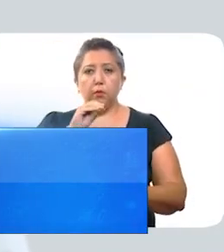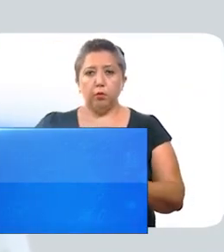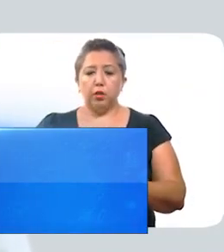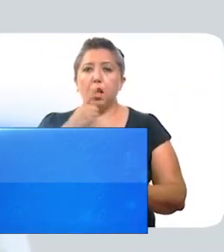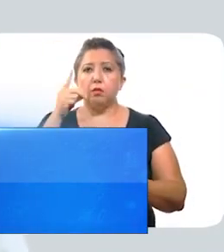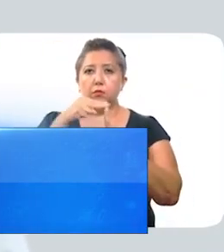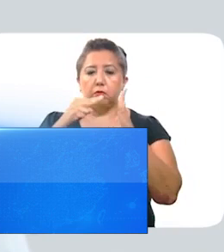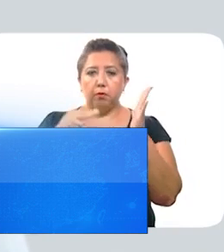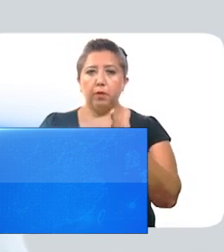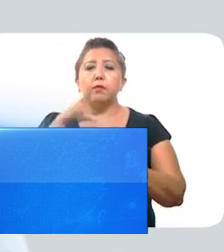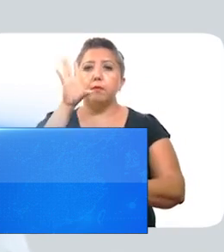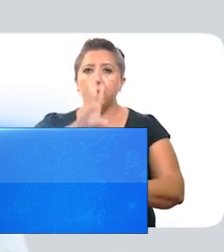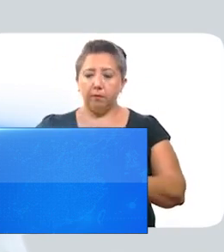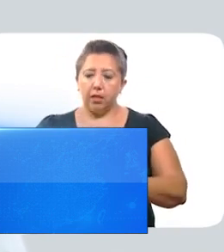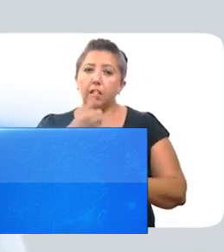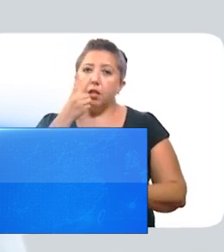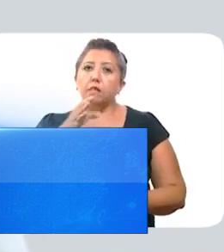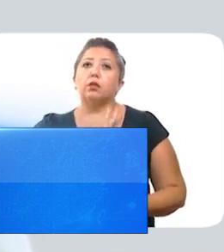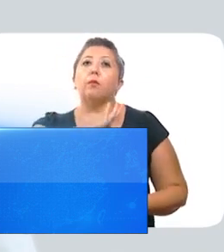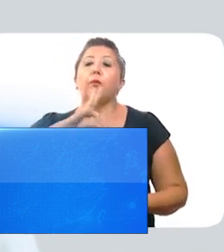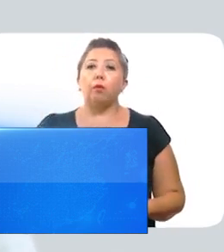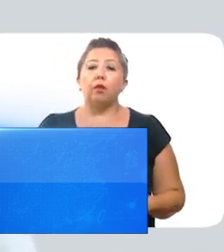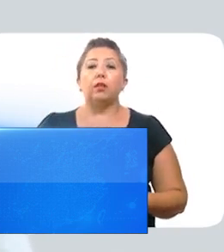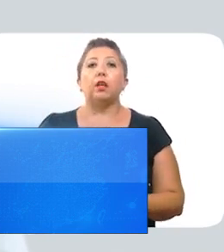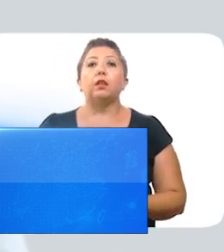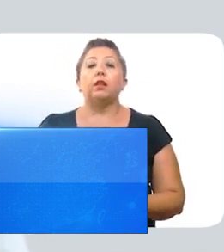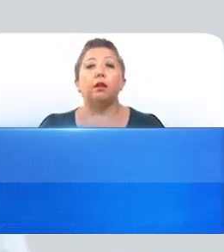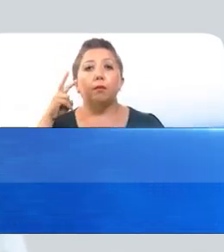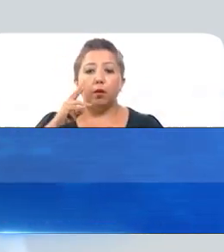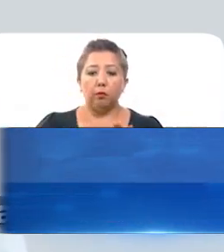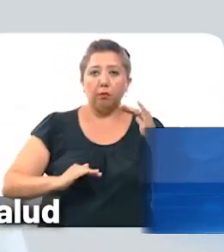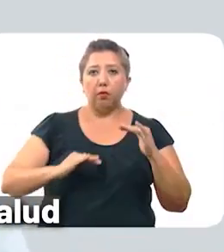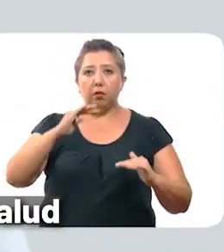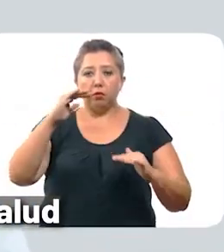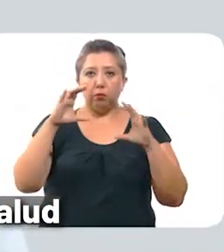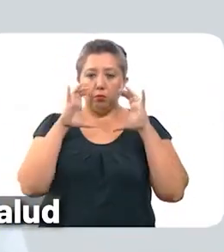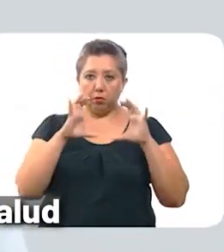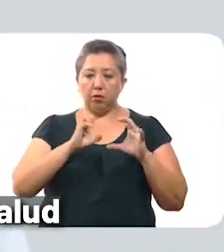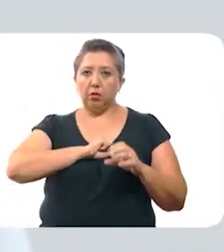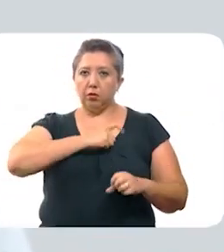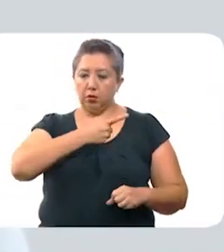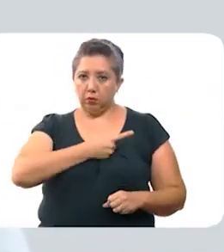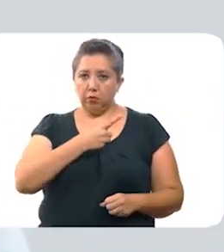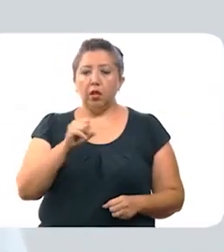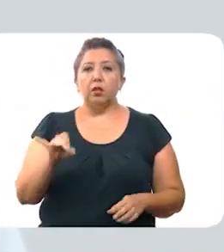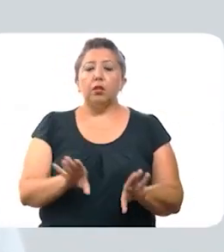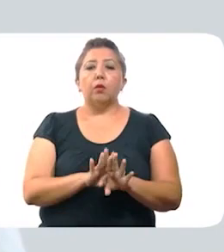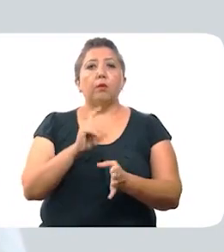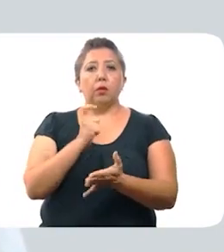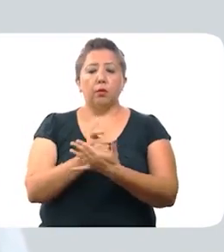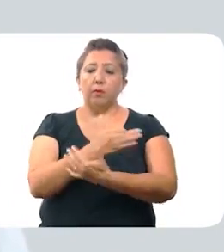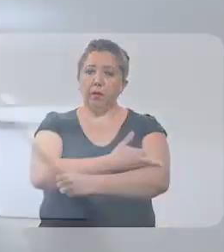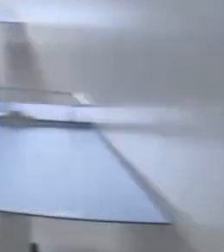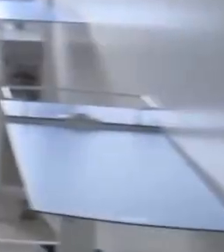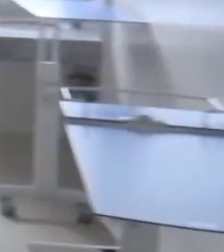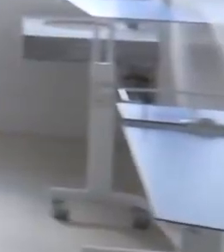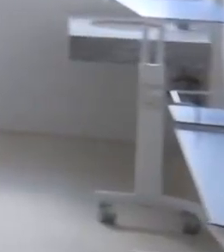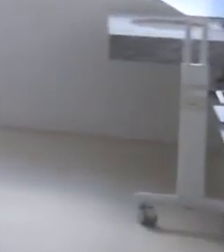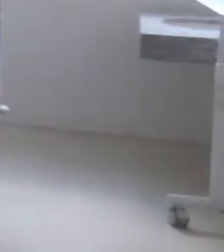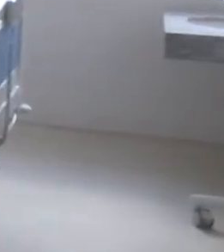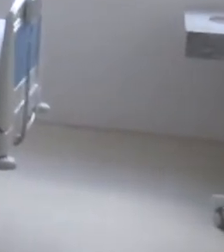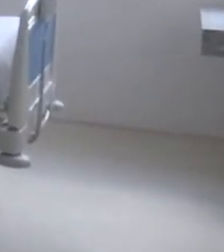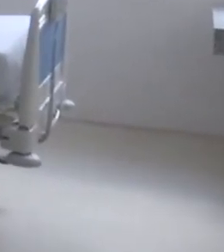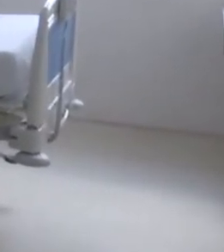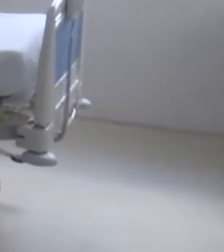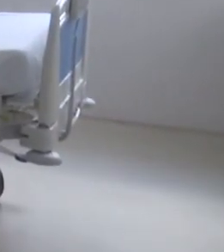en marcha medidas que nos permitan, en la medida de lo posible, encontrar un balance entre el cuidado de la salud, así como la economía familiar. El llamado